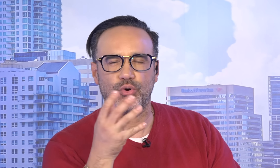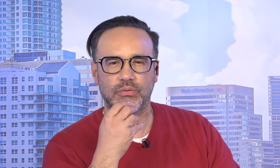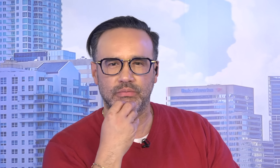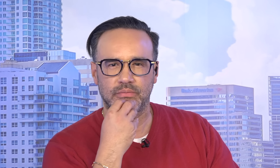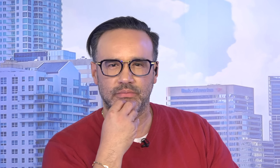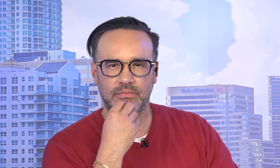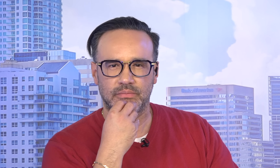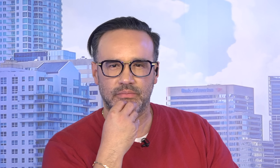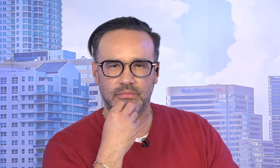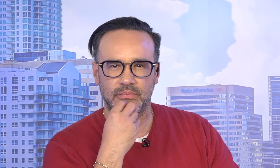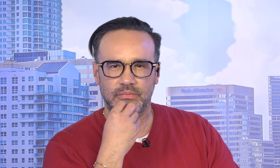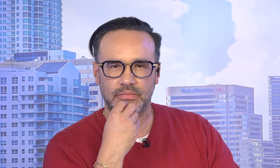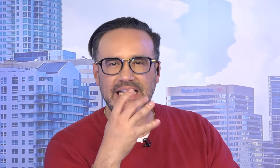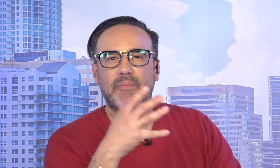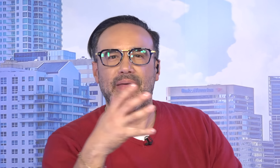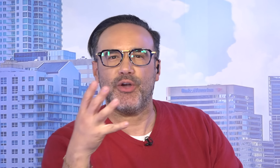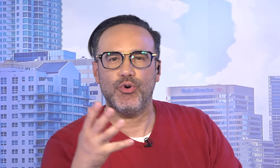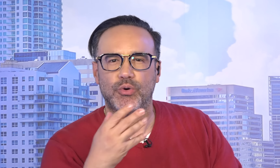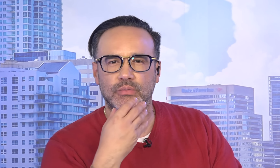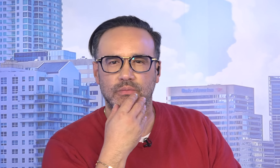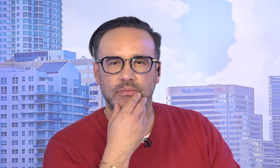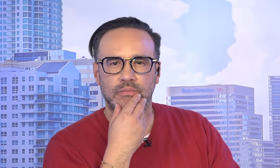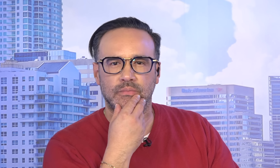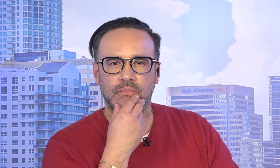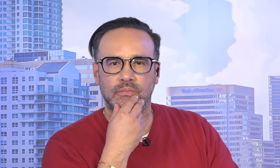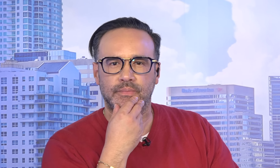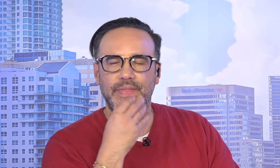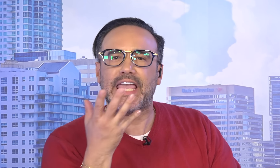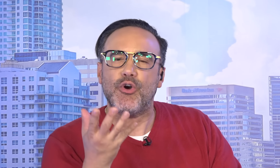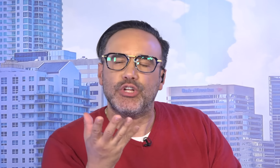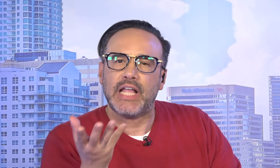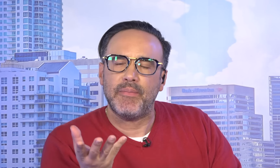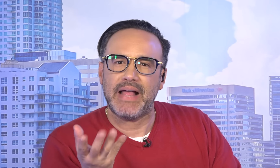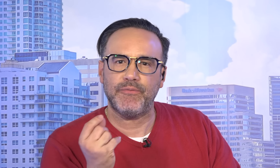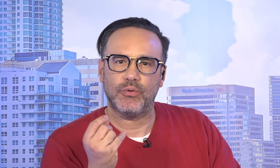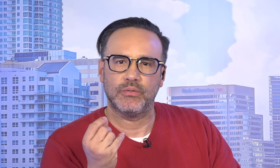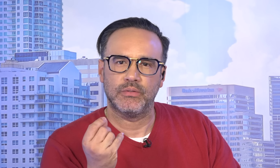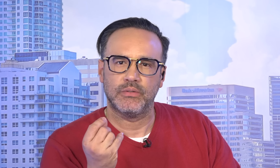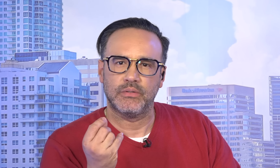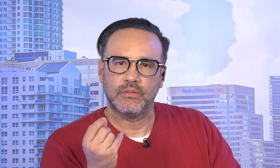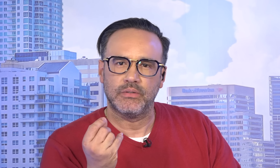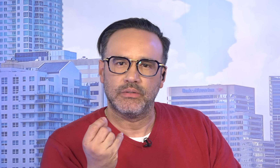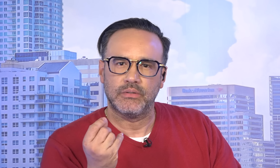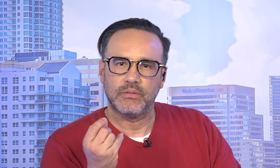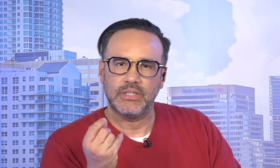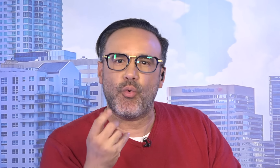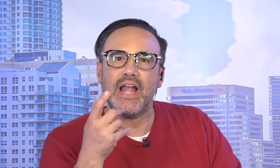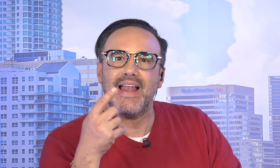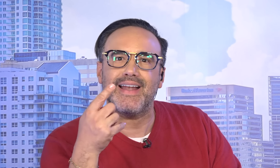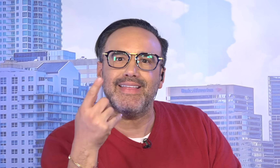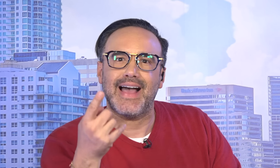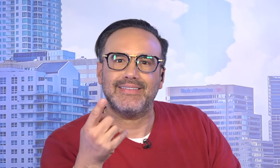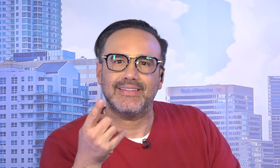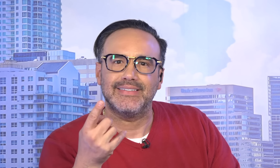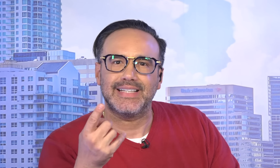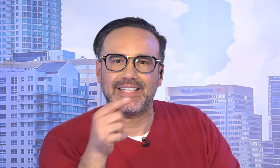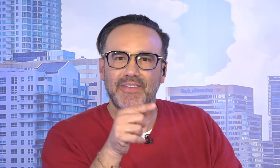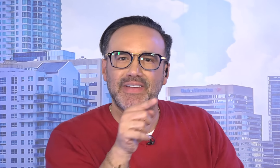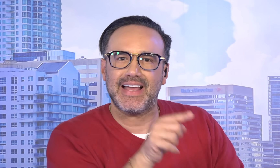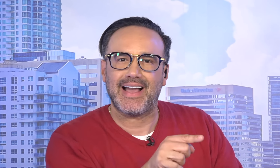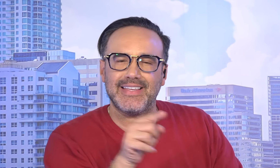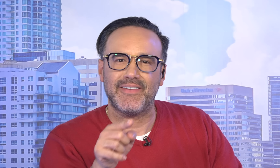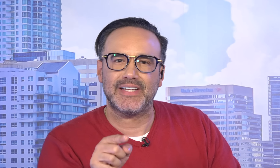oro. Etapa de oro. ¿De qué oro estás hablando? ¿Cuál es la realidad que